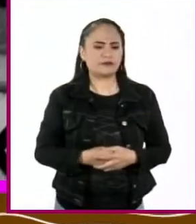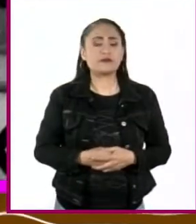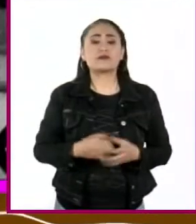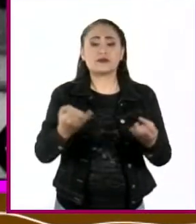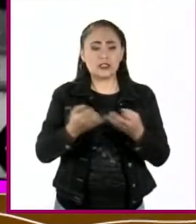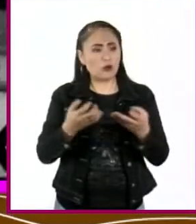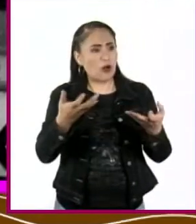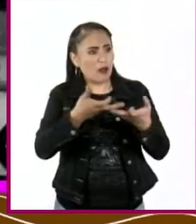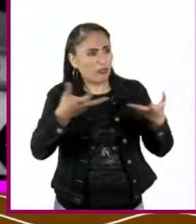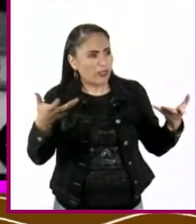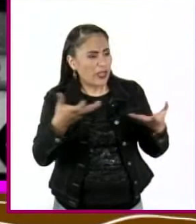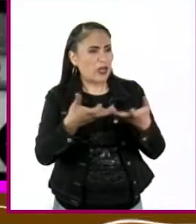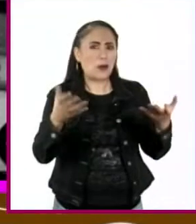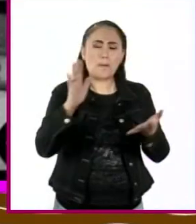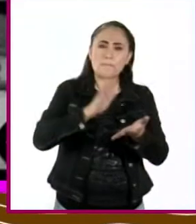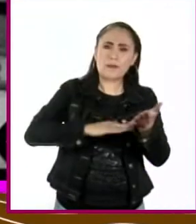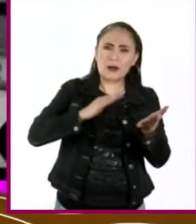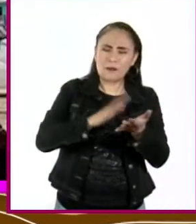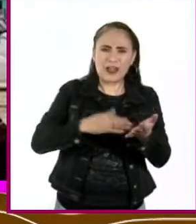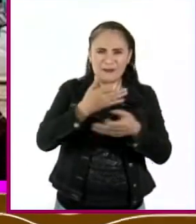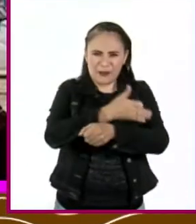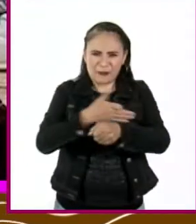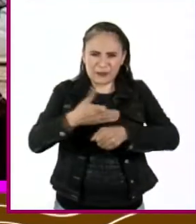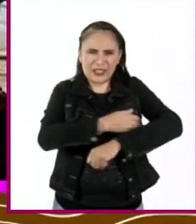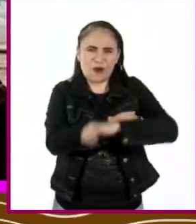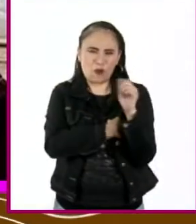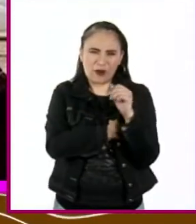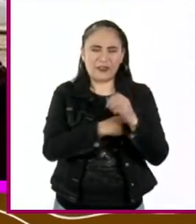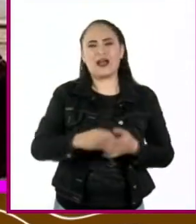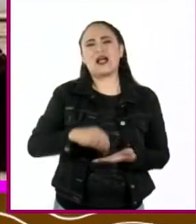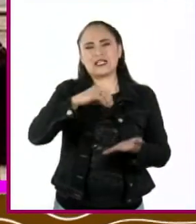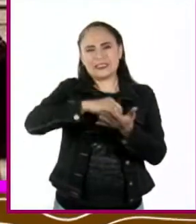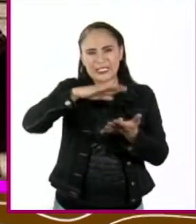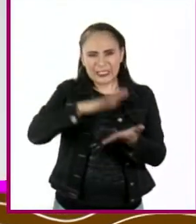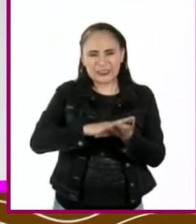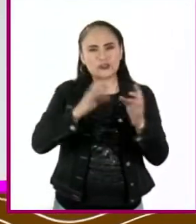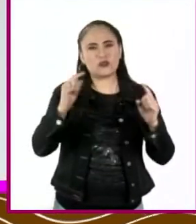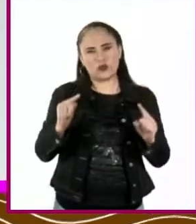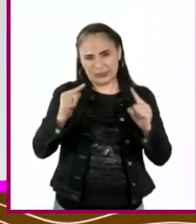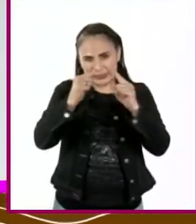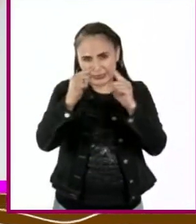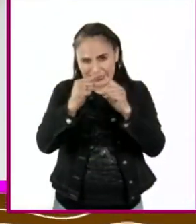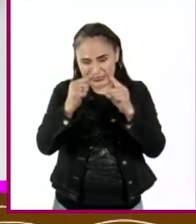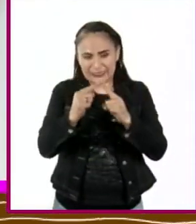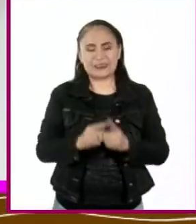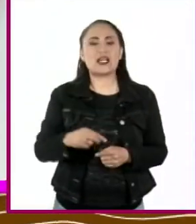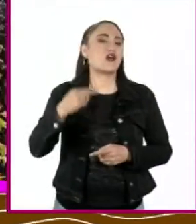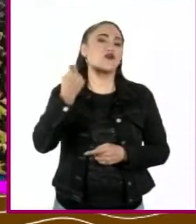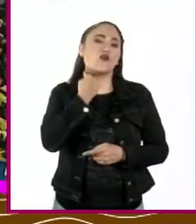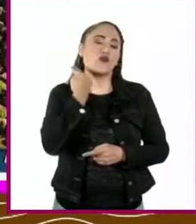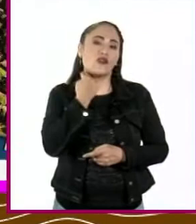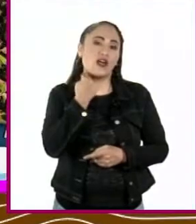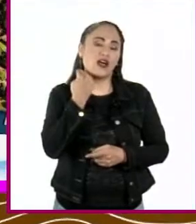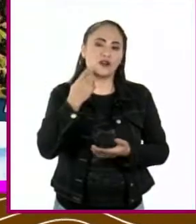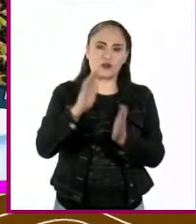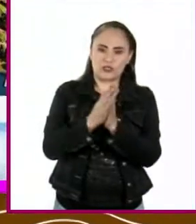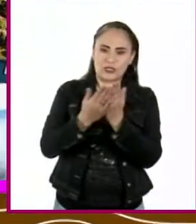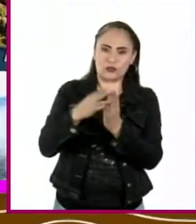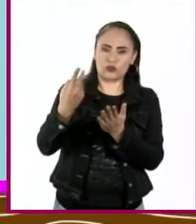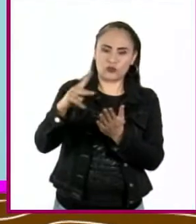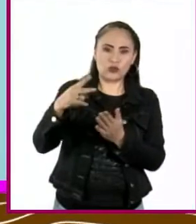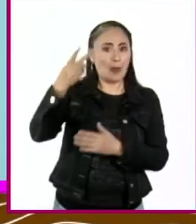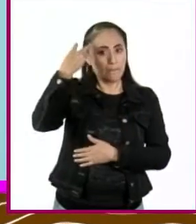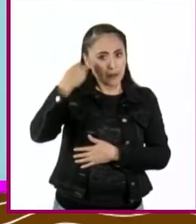terrestres, papeles de familia, registros parroquiales, libros de notarios, crónicas de